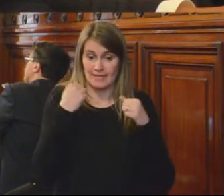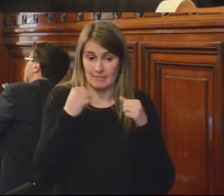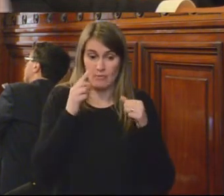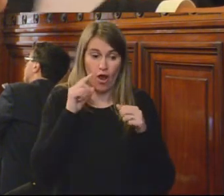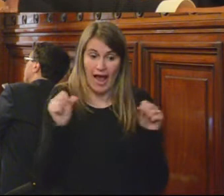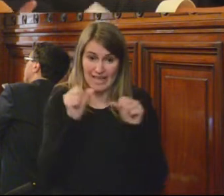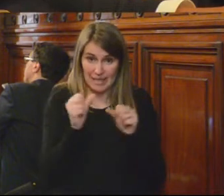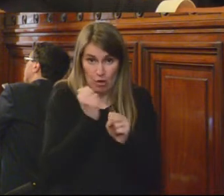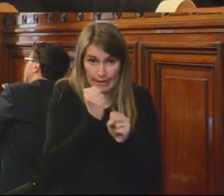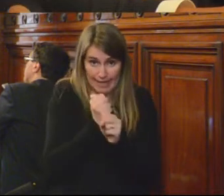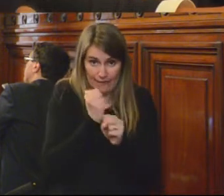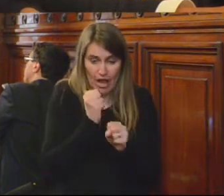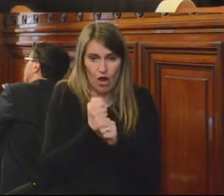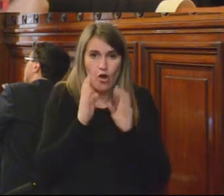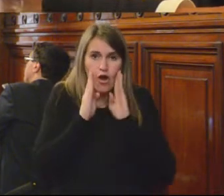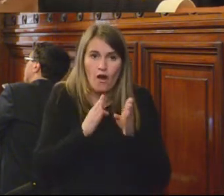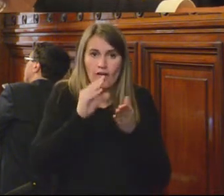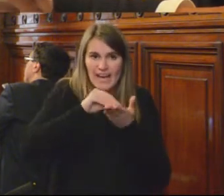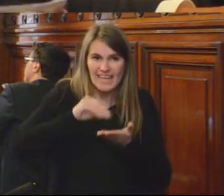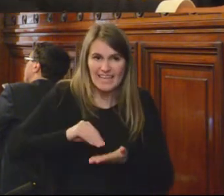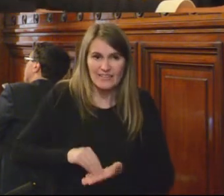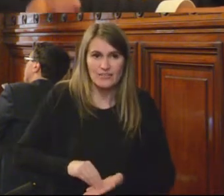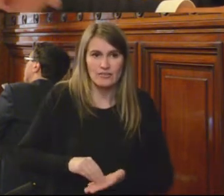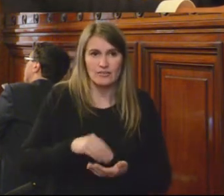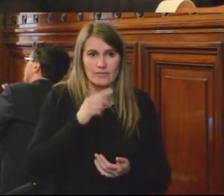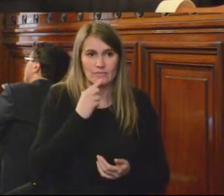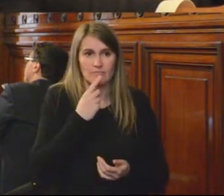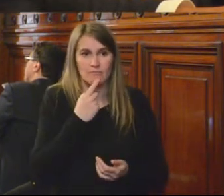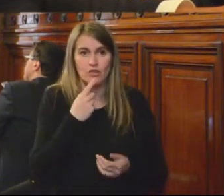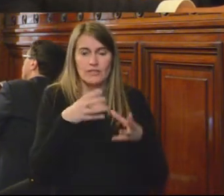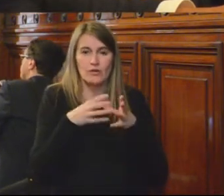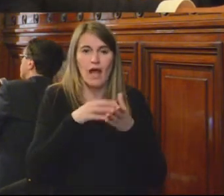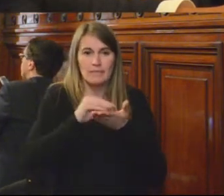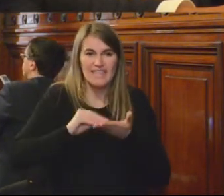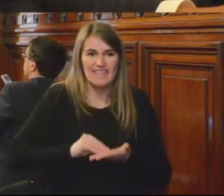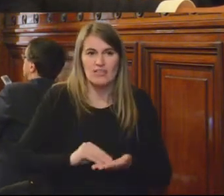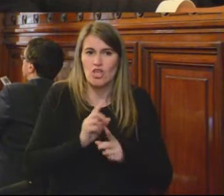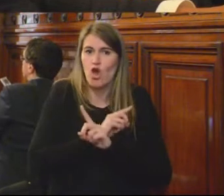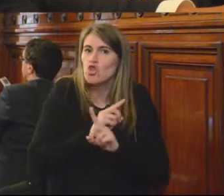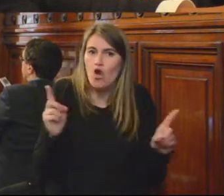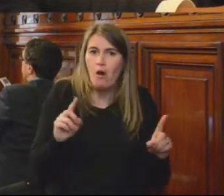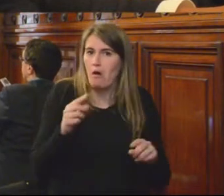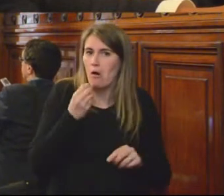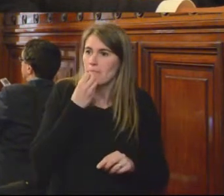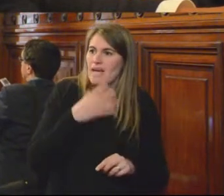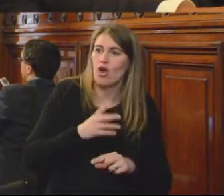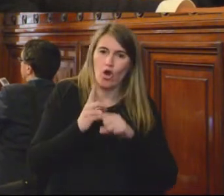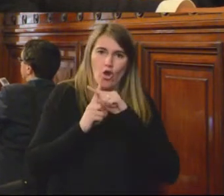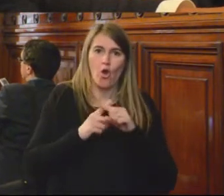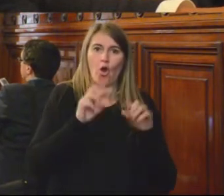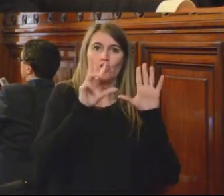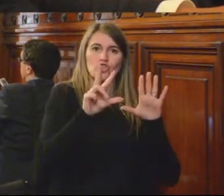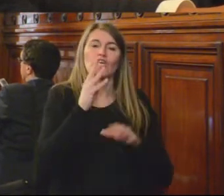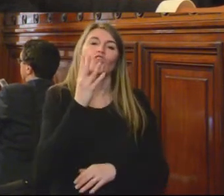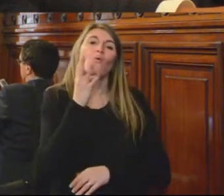jurisdiccional, tenemos registrado que ante la Sala Político-Administrativa el gobierno del Estado venezolano no resultó favorecido en 840 juicios.